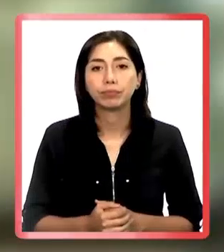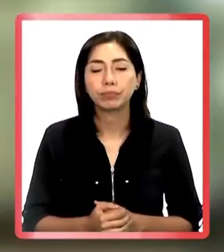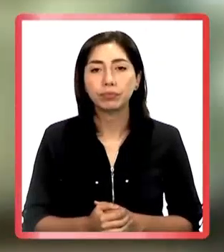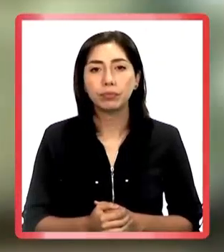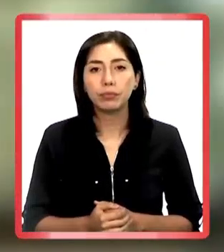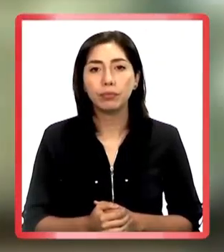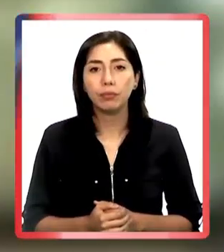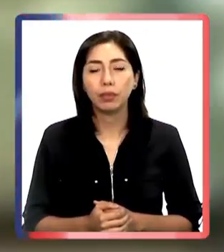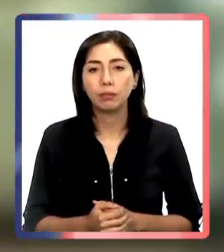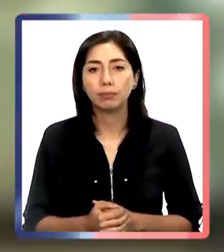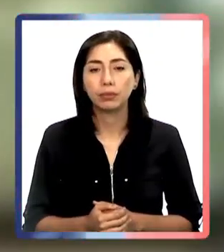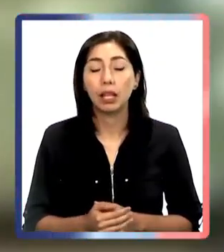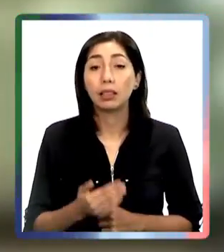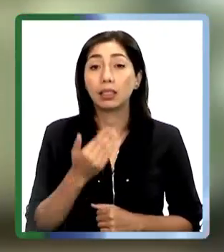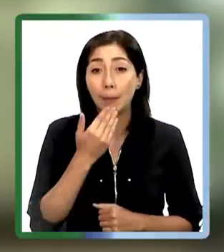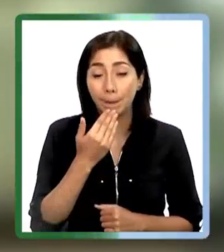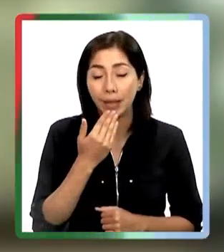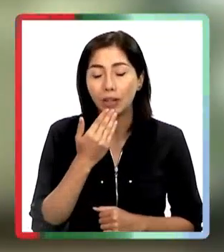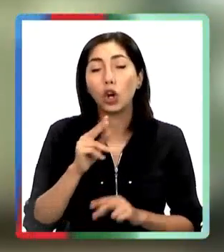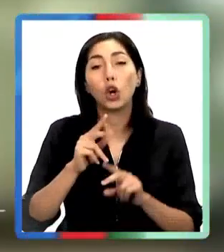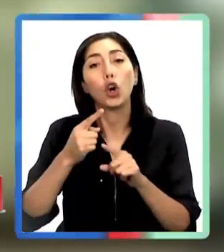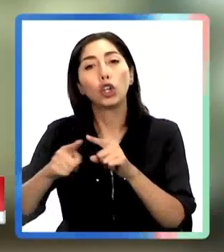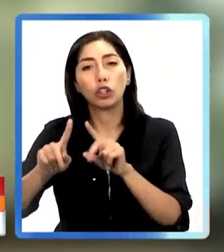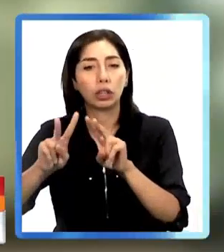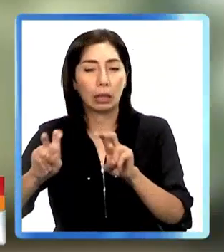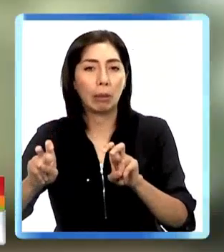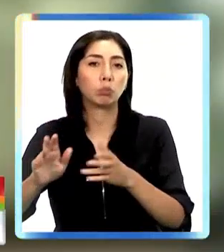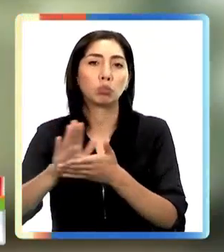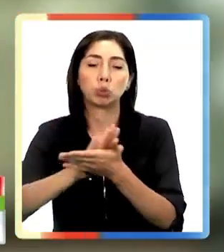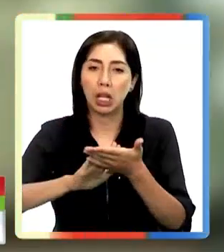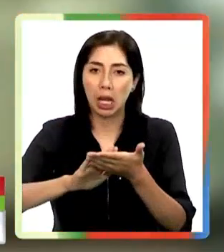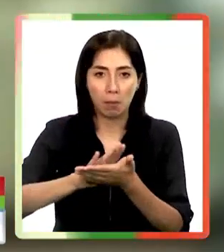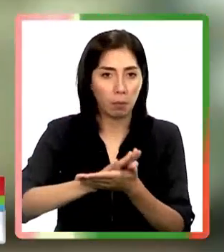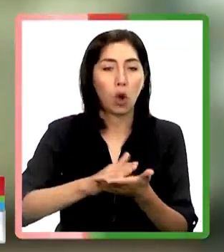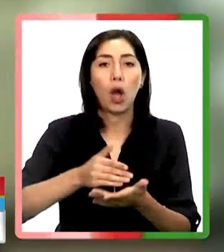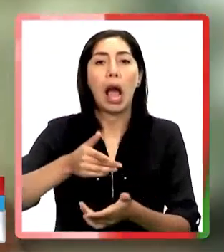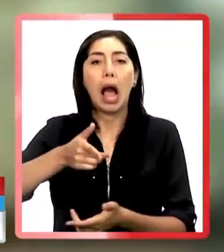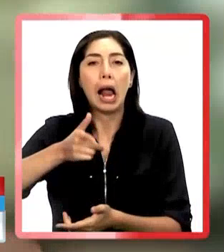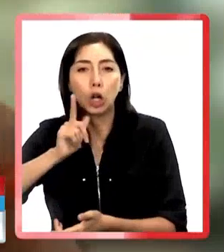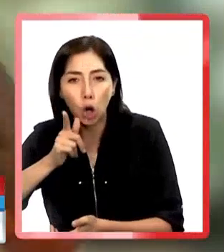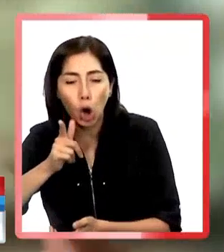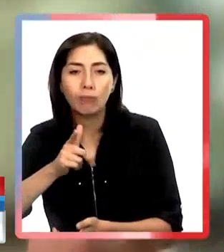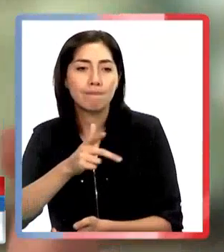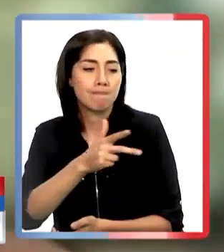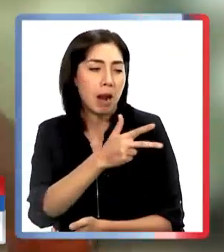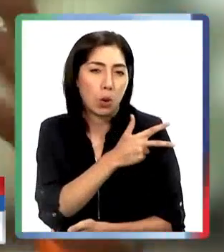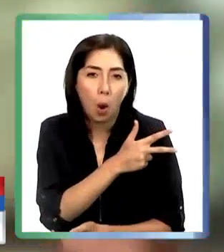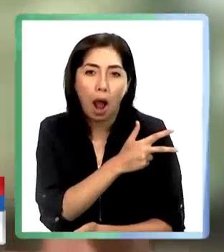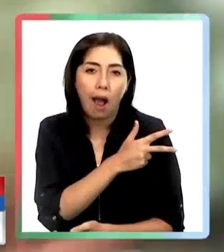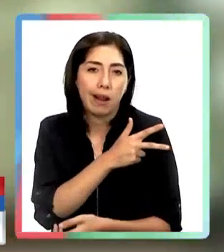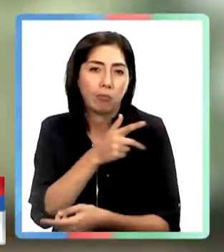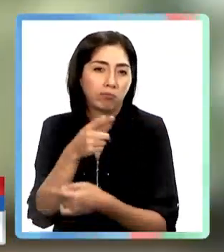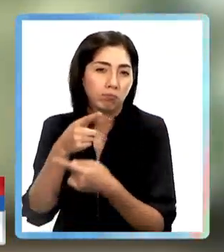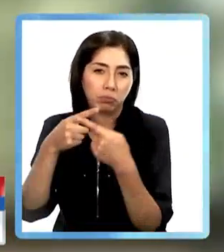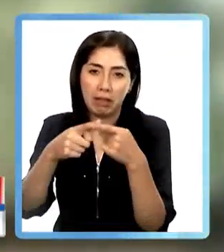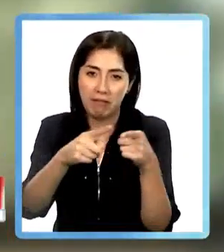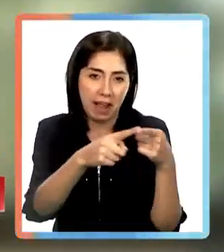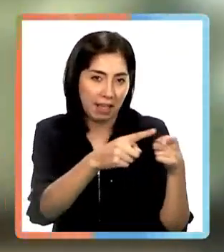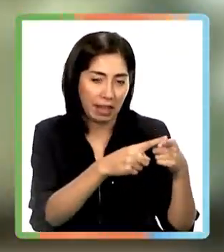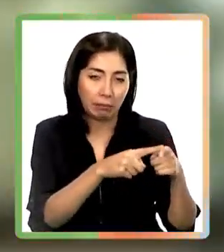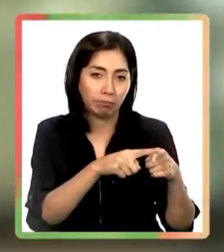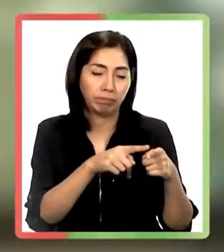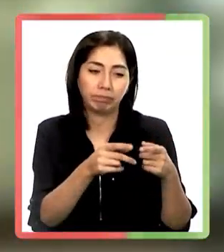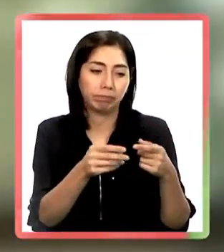elemento que también es importante destacar es el consumo de sustancias. Si es que ha habido un consumo de sustancias, de alcohol, de marihuana u otras sustancias,